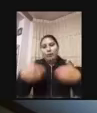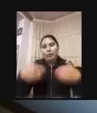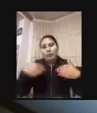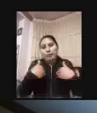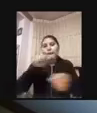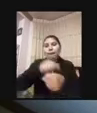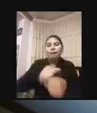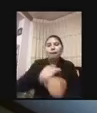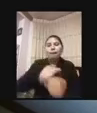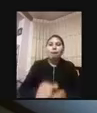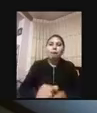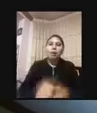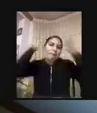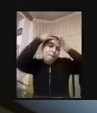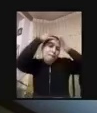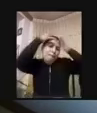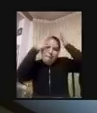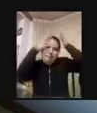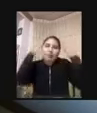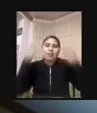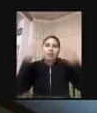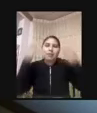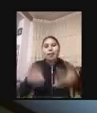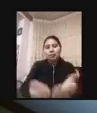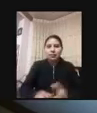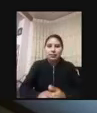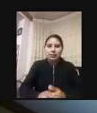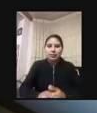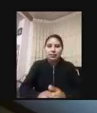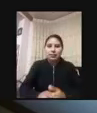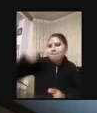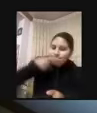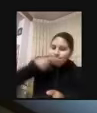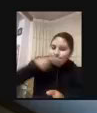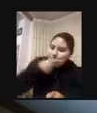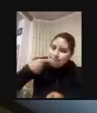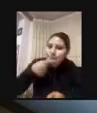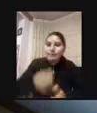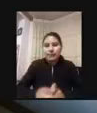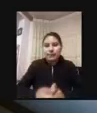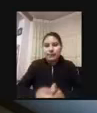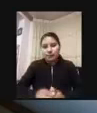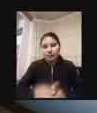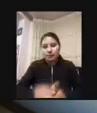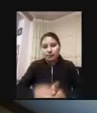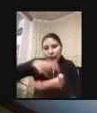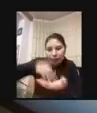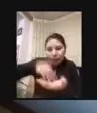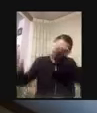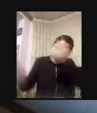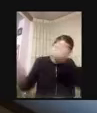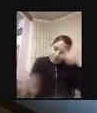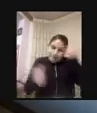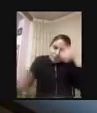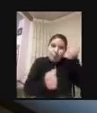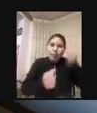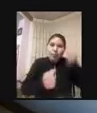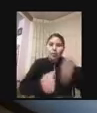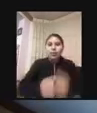aseo. Su aseo, limpieza, que aprendan a barrer, que aprendan a tender